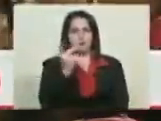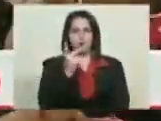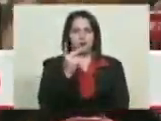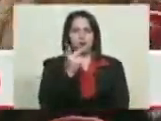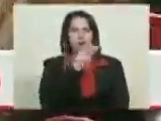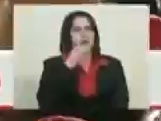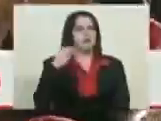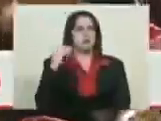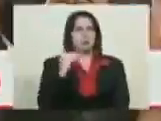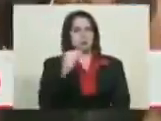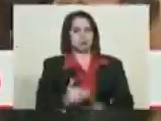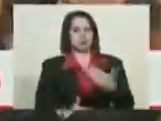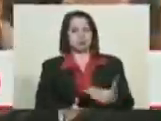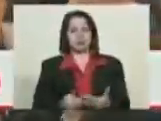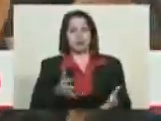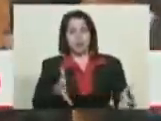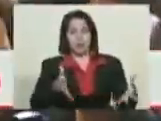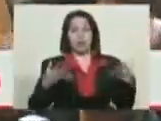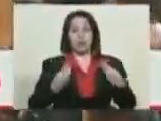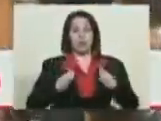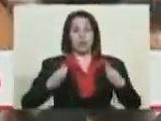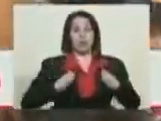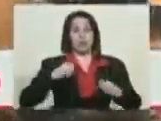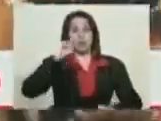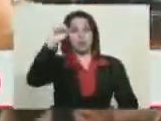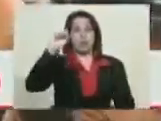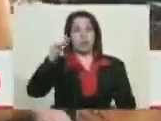la juventud. ¡Que viva la juventud de Venezuela!